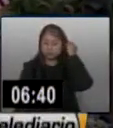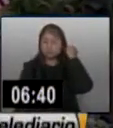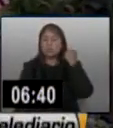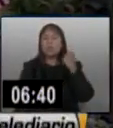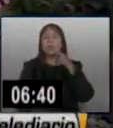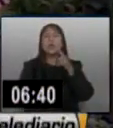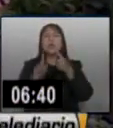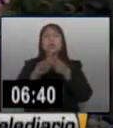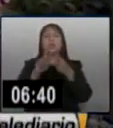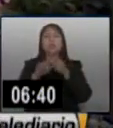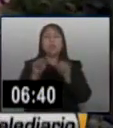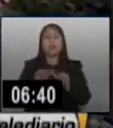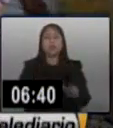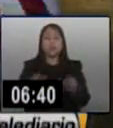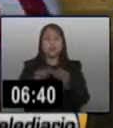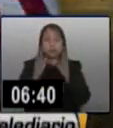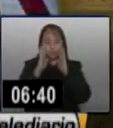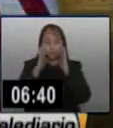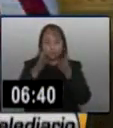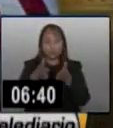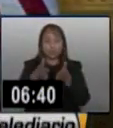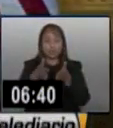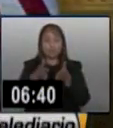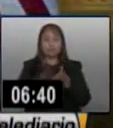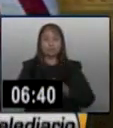Una de las áreas de enfoque